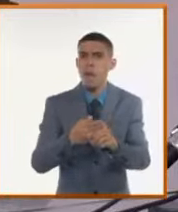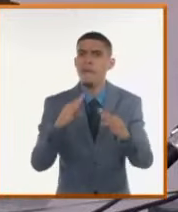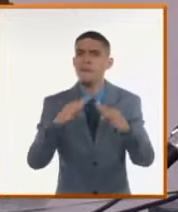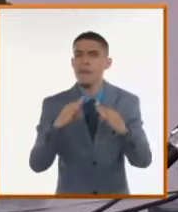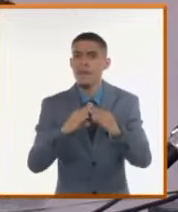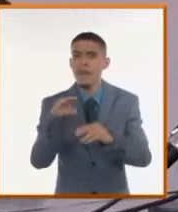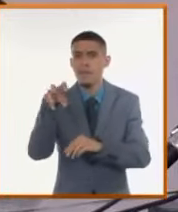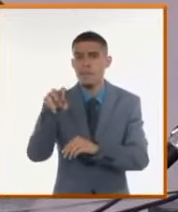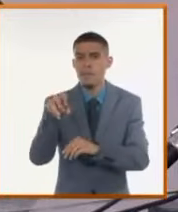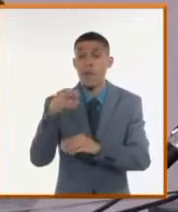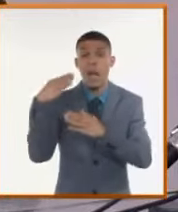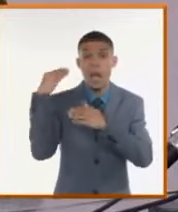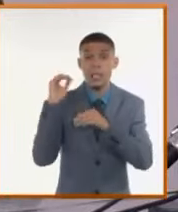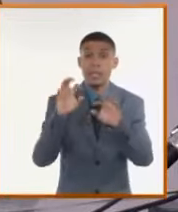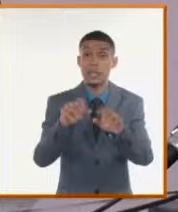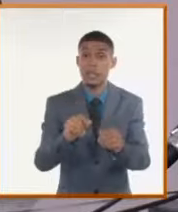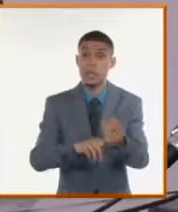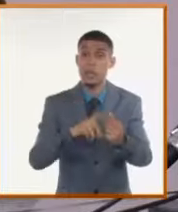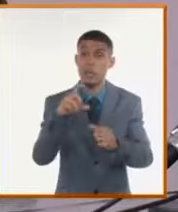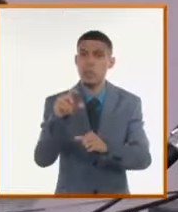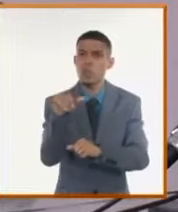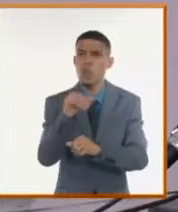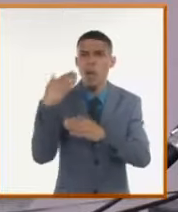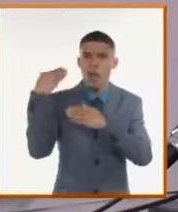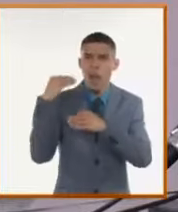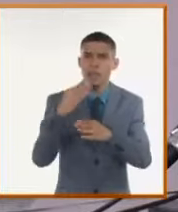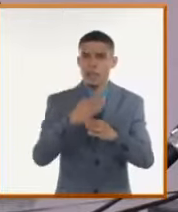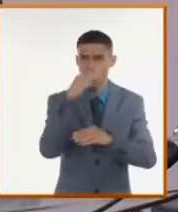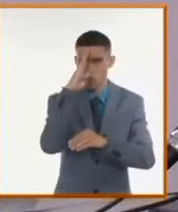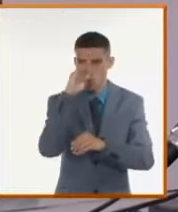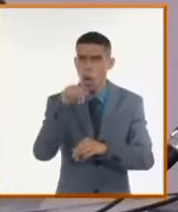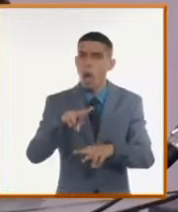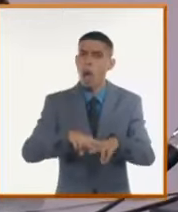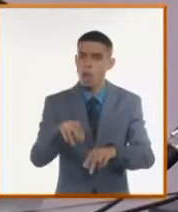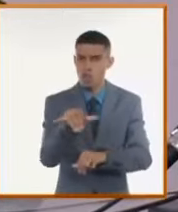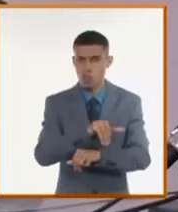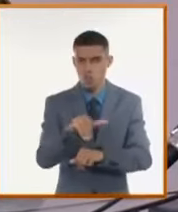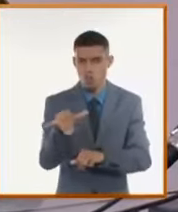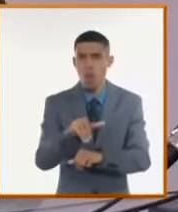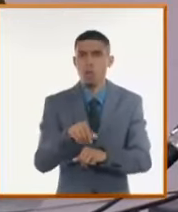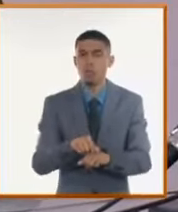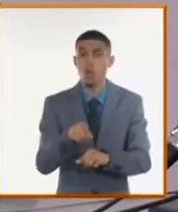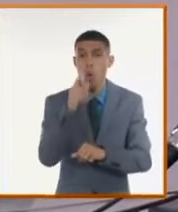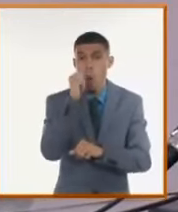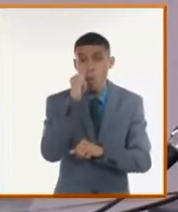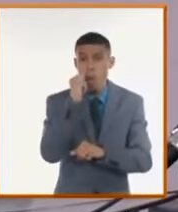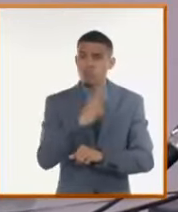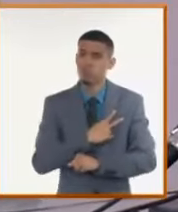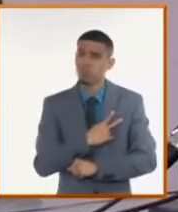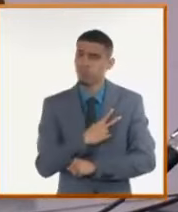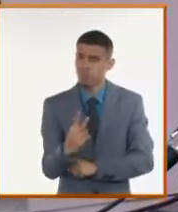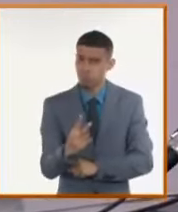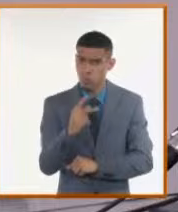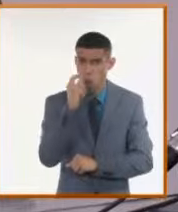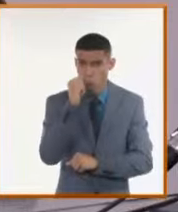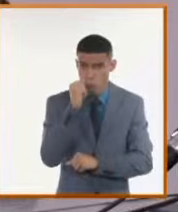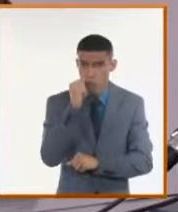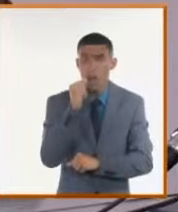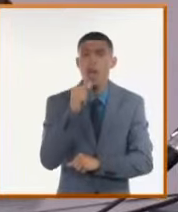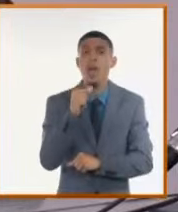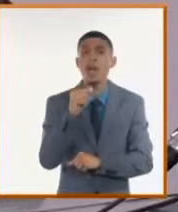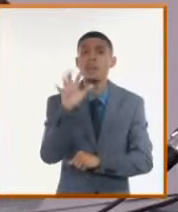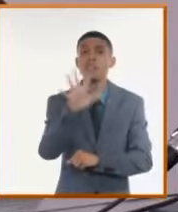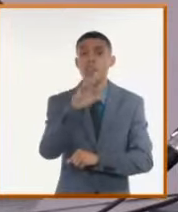subsecretario del partido como lo fue también de Santiago de Cuba y de de La Habana un guerrillero el hombre que dirigió las acciones del